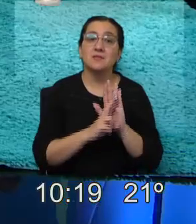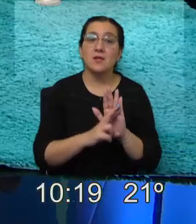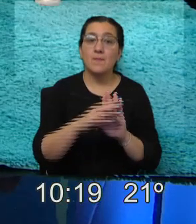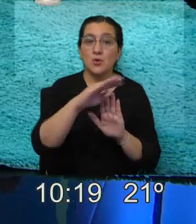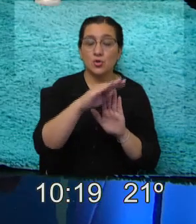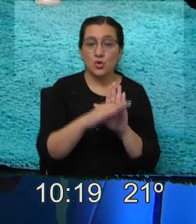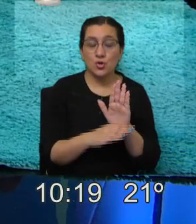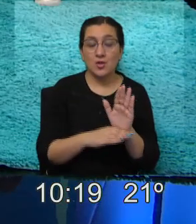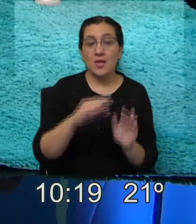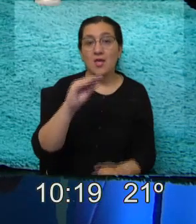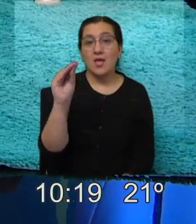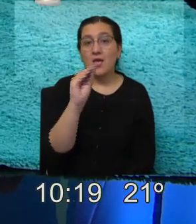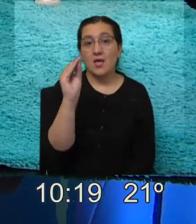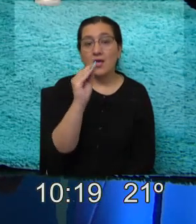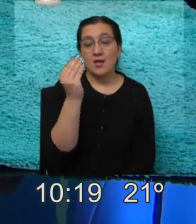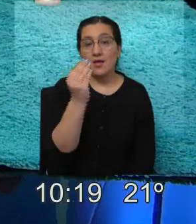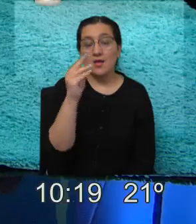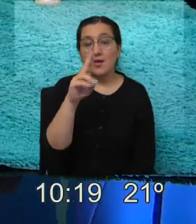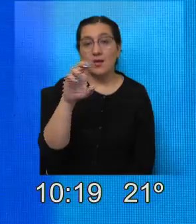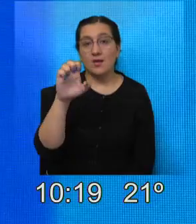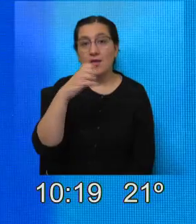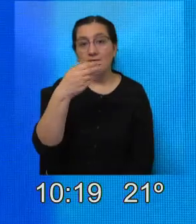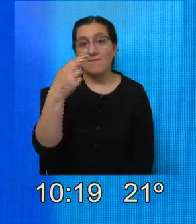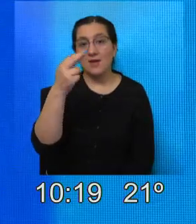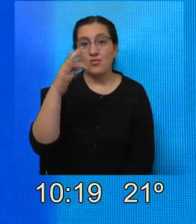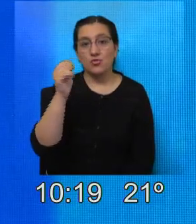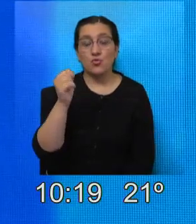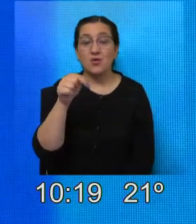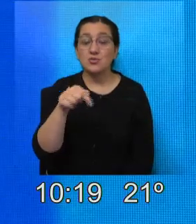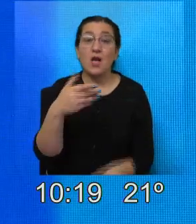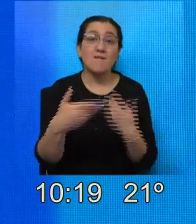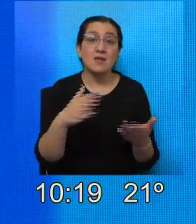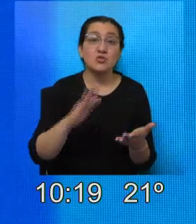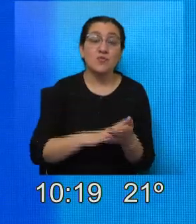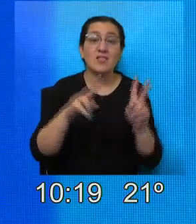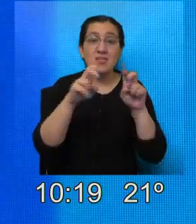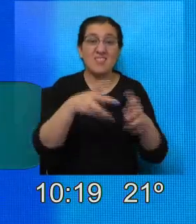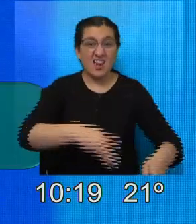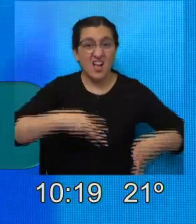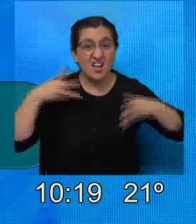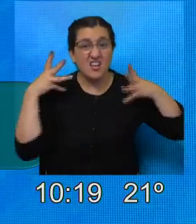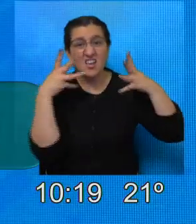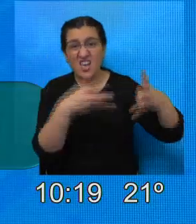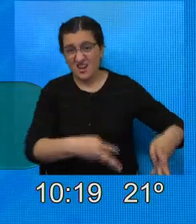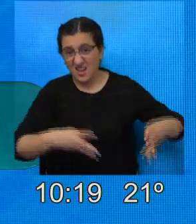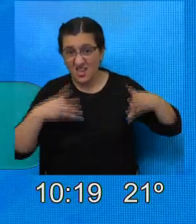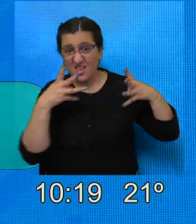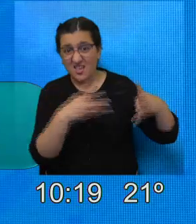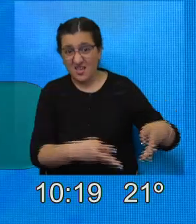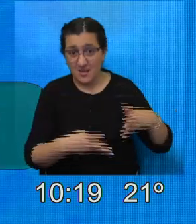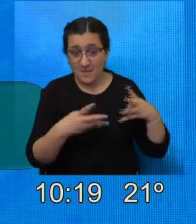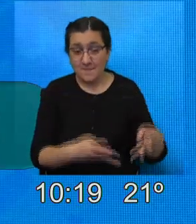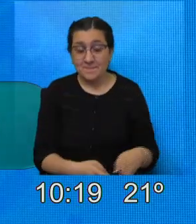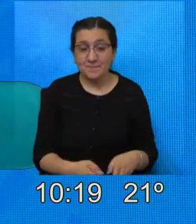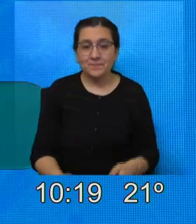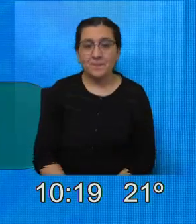del Quebranto, una obra que nos habla de la guerra, nos pone en la crudeza del ser humano, para dejarnos un